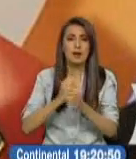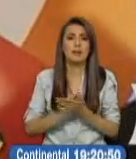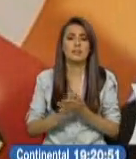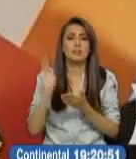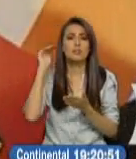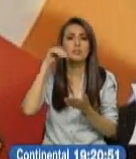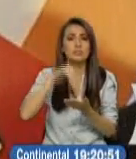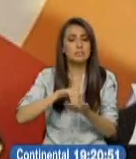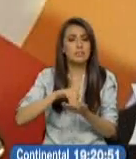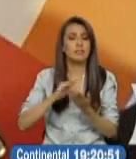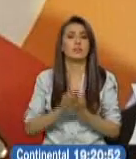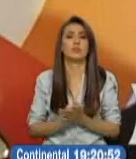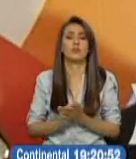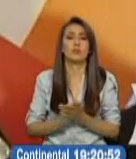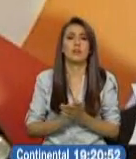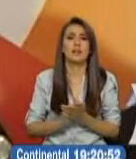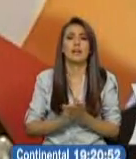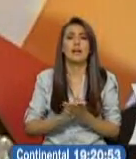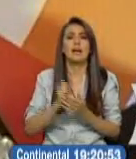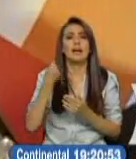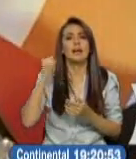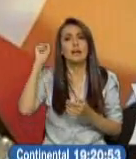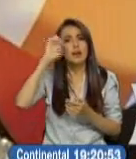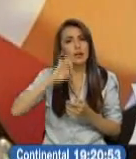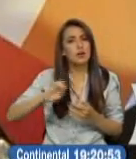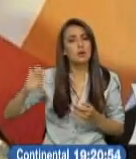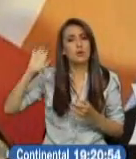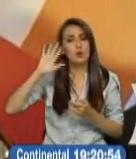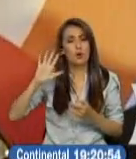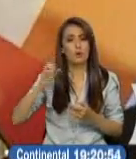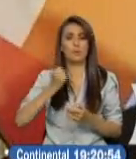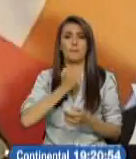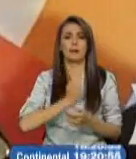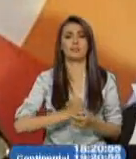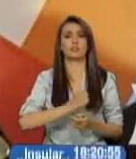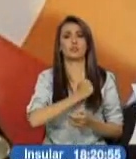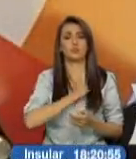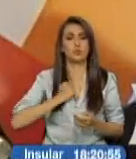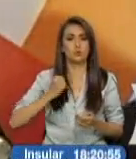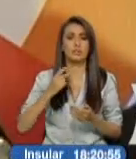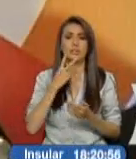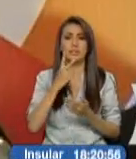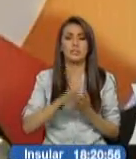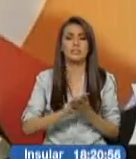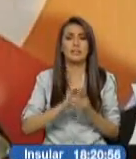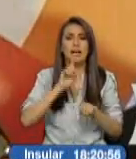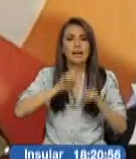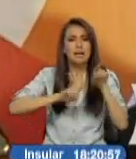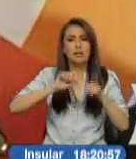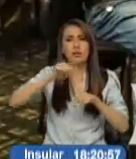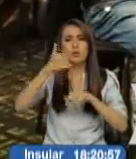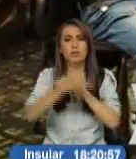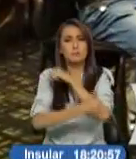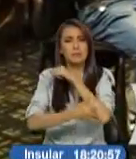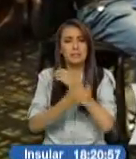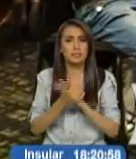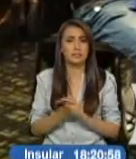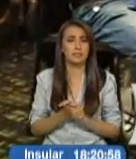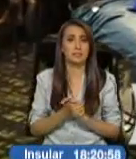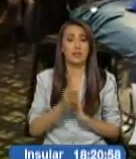centroamericanos, con otros países del norte de Europa, como es Suiza, Irlanda, Noruega, Liechtenstein, que es el EFTA. Más